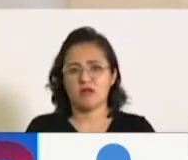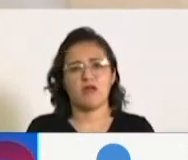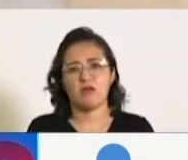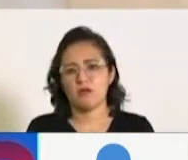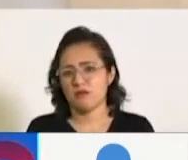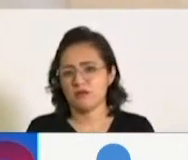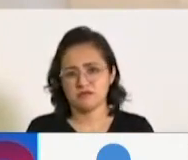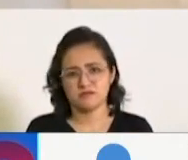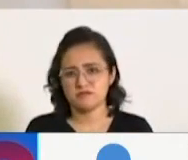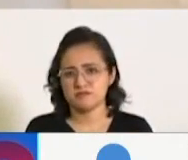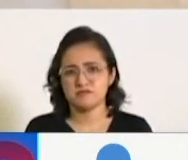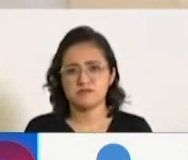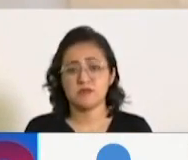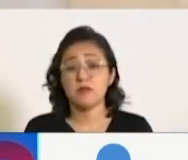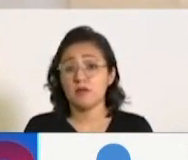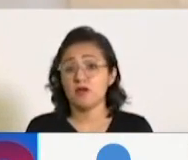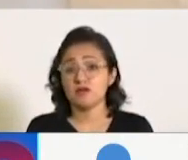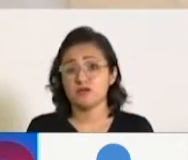hoy.